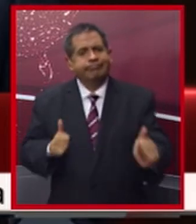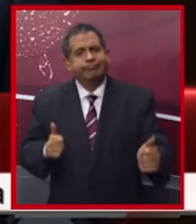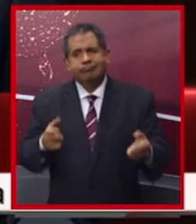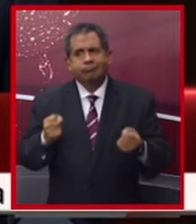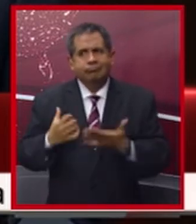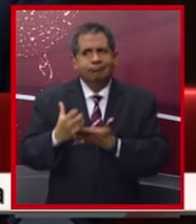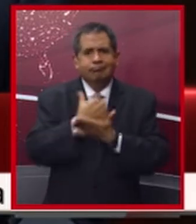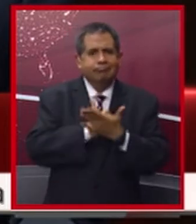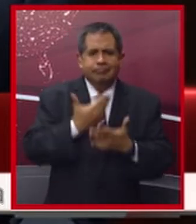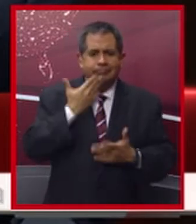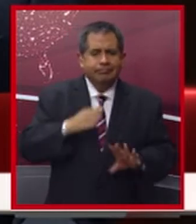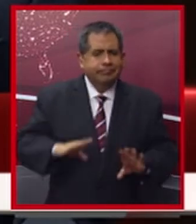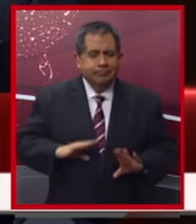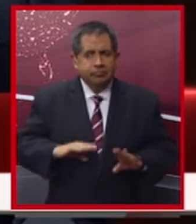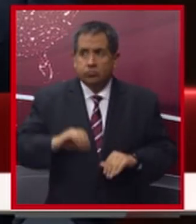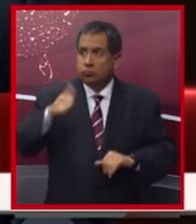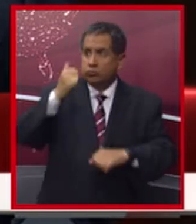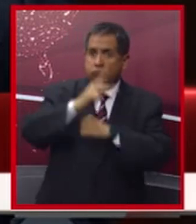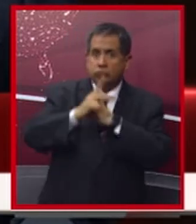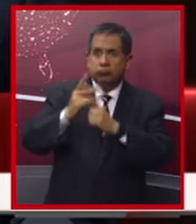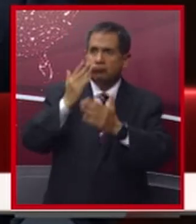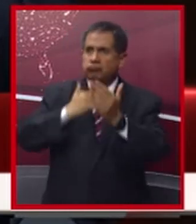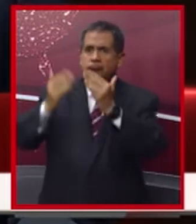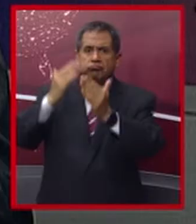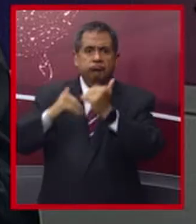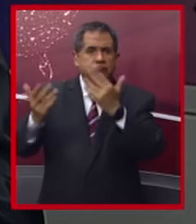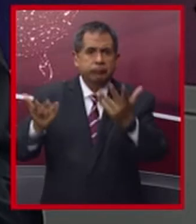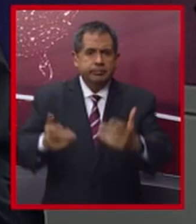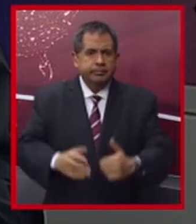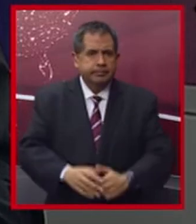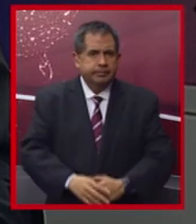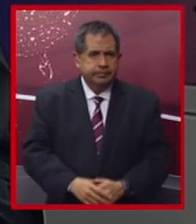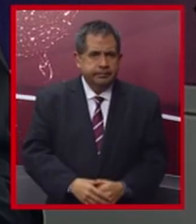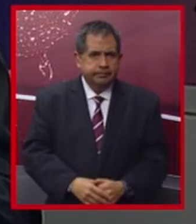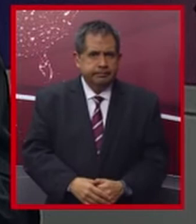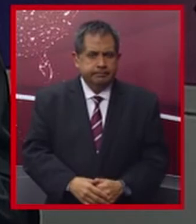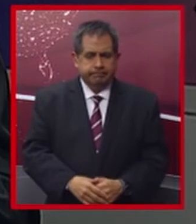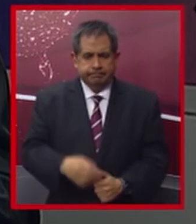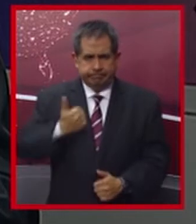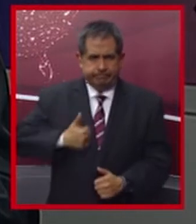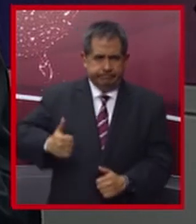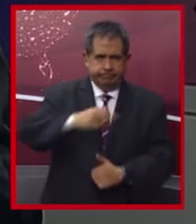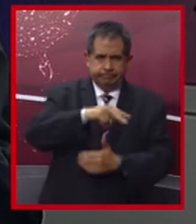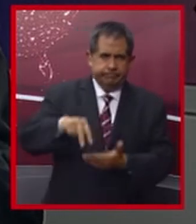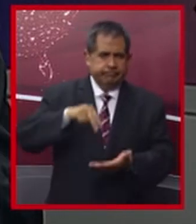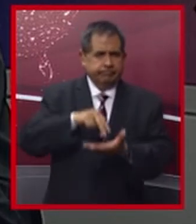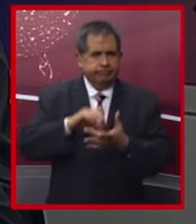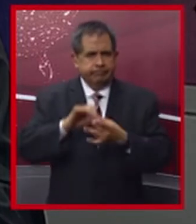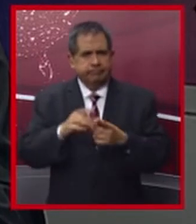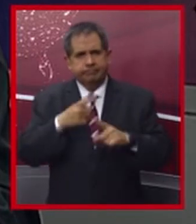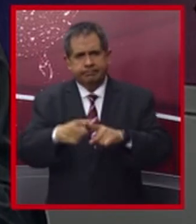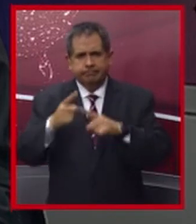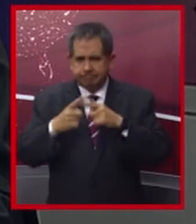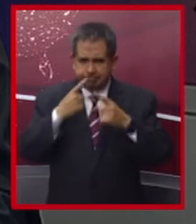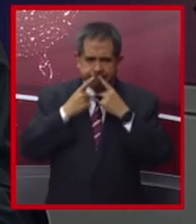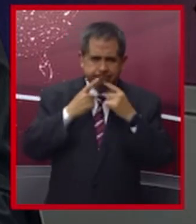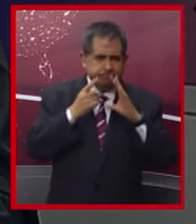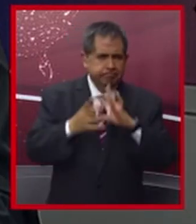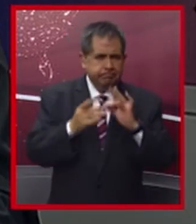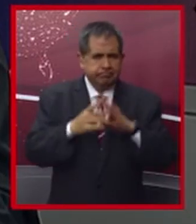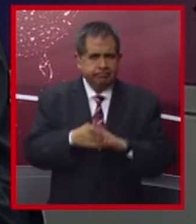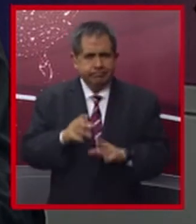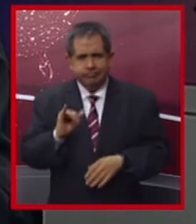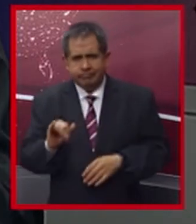se compara con otras naciones. Bueno, al fijar su posicionamiento, los legisladores discutieron acerca